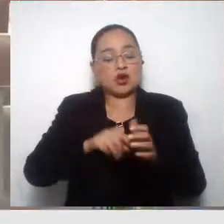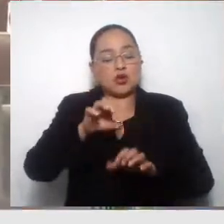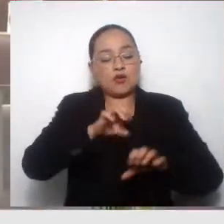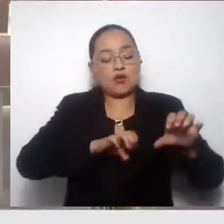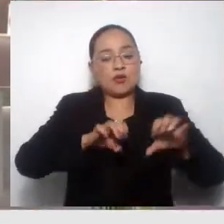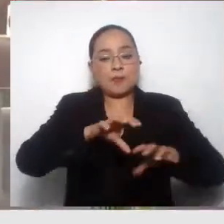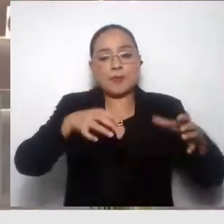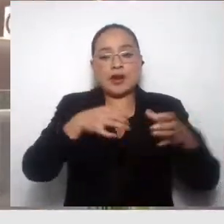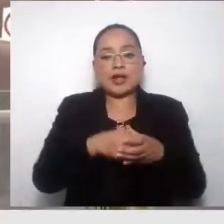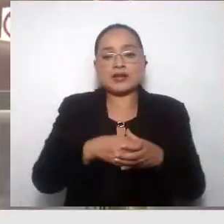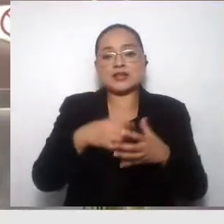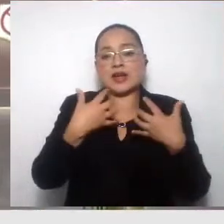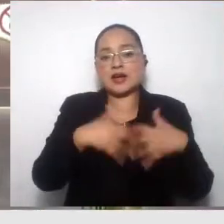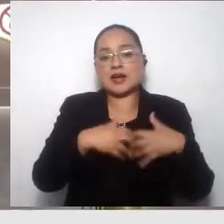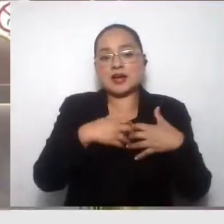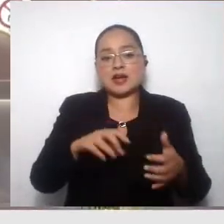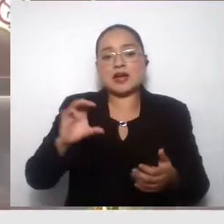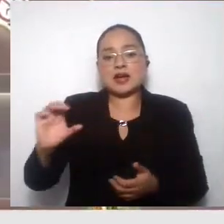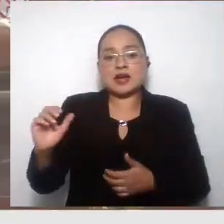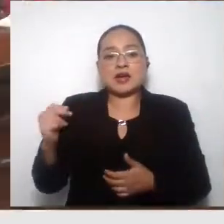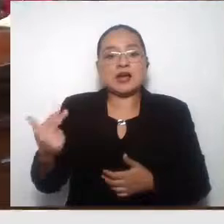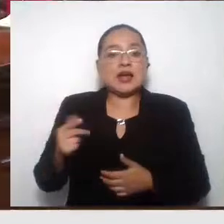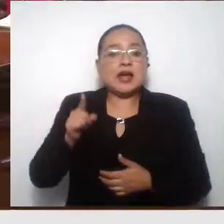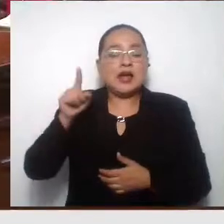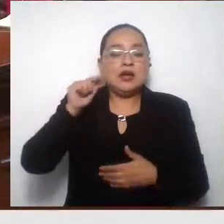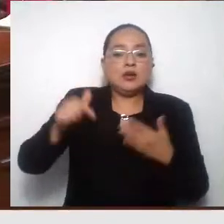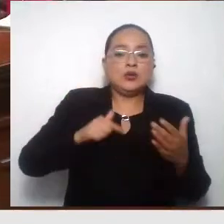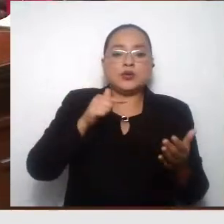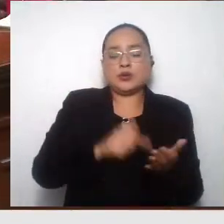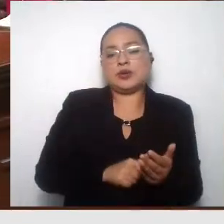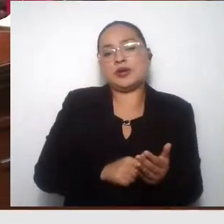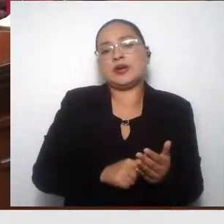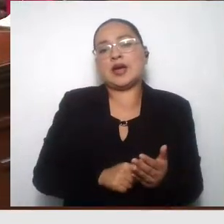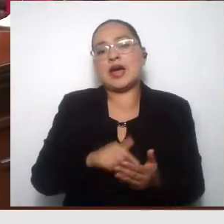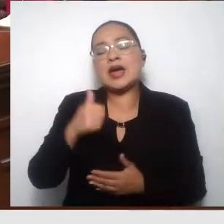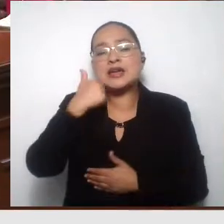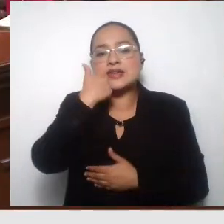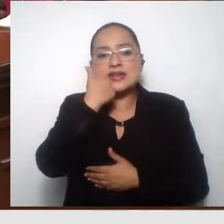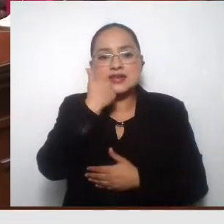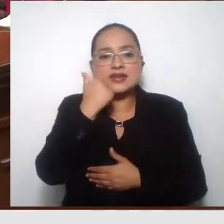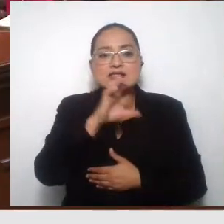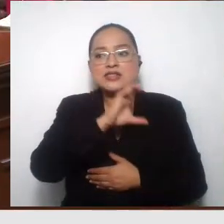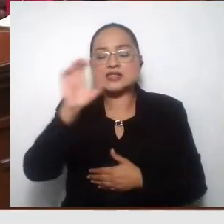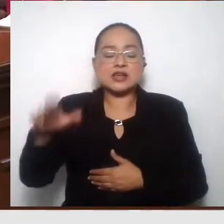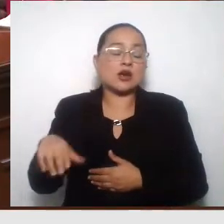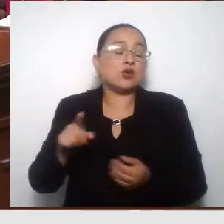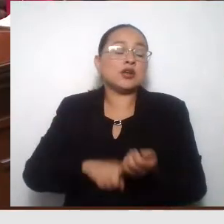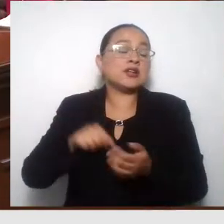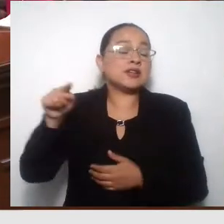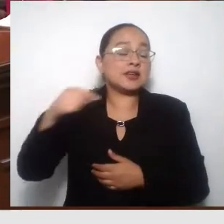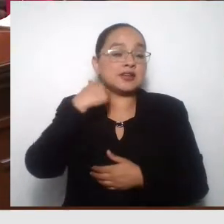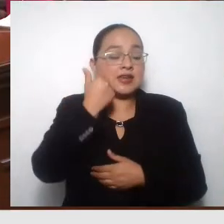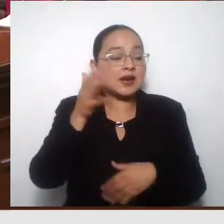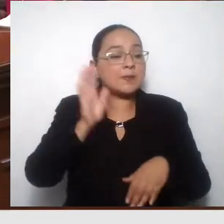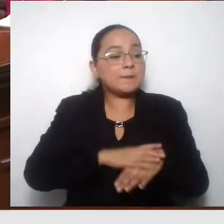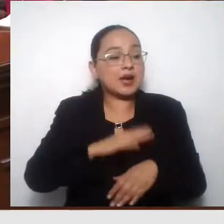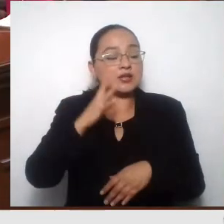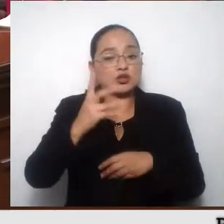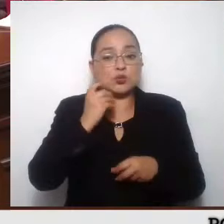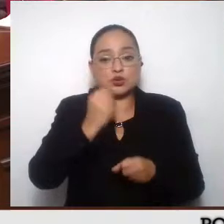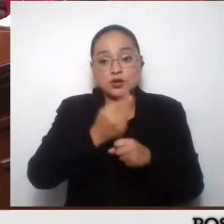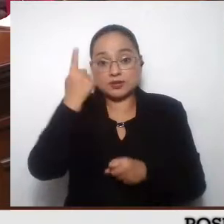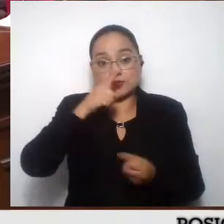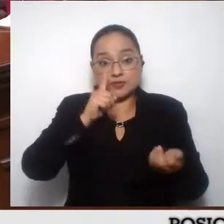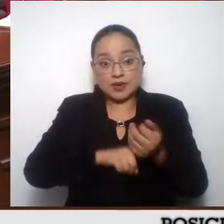se inconforman y empiezan a buscar esas mejores oportunidades para ellos y para todos los